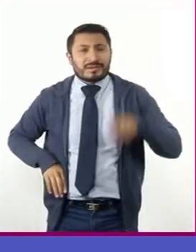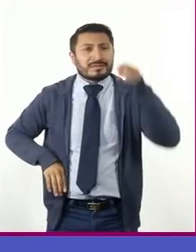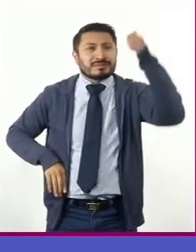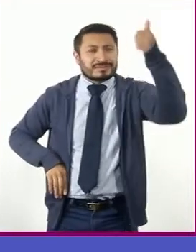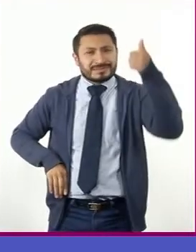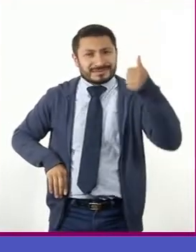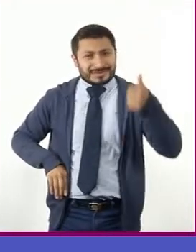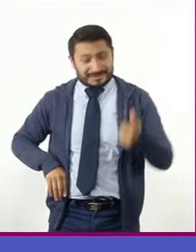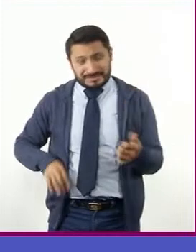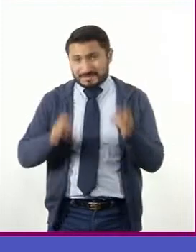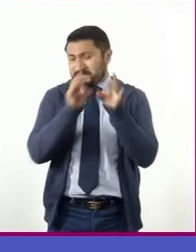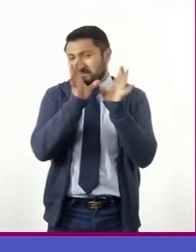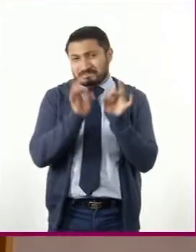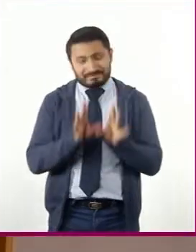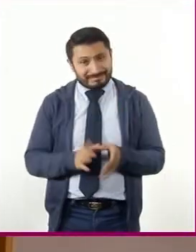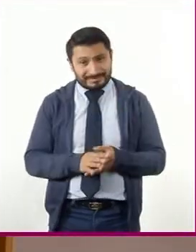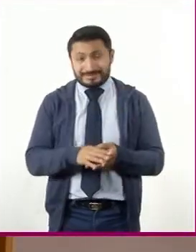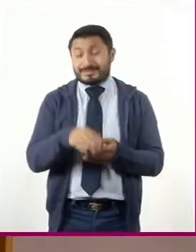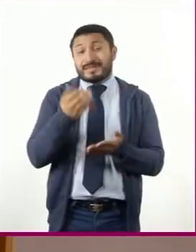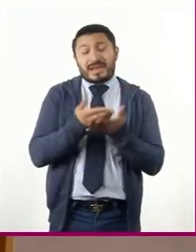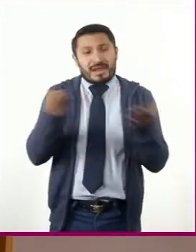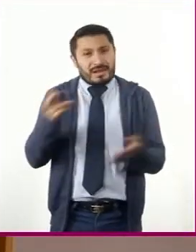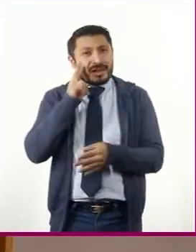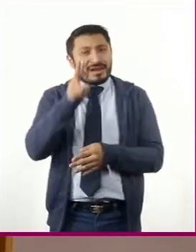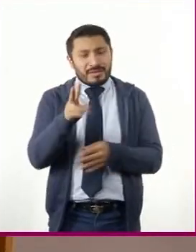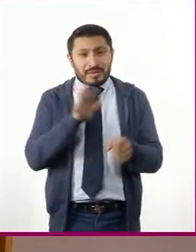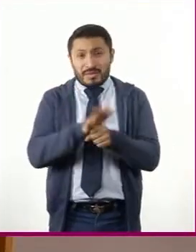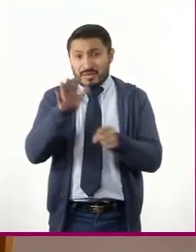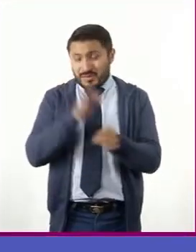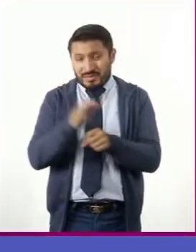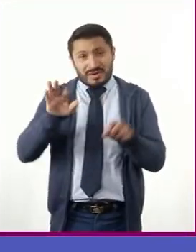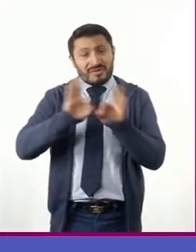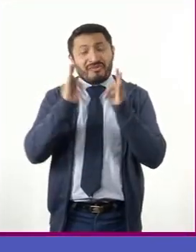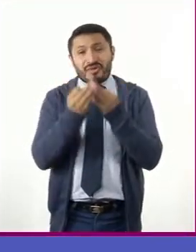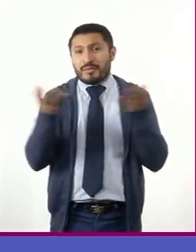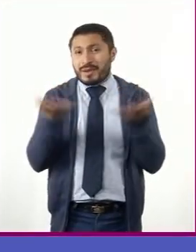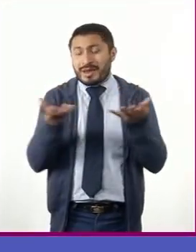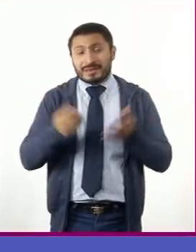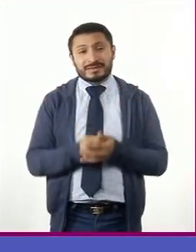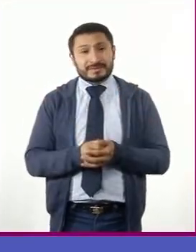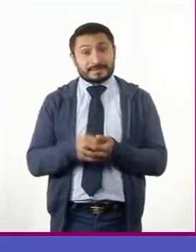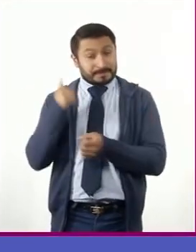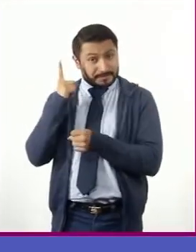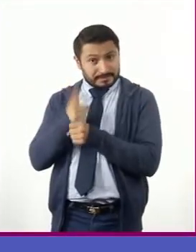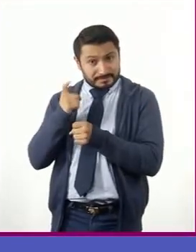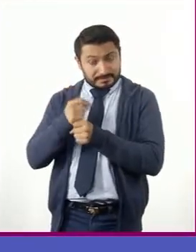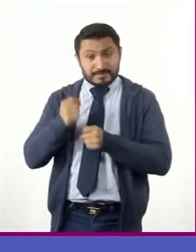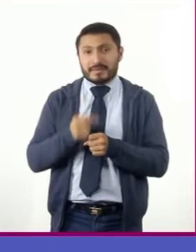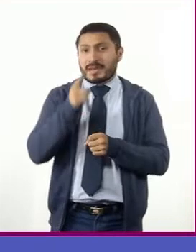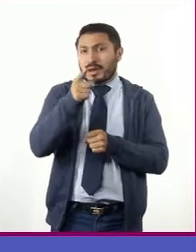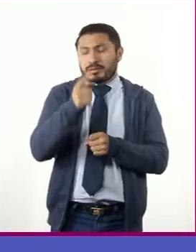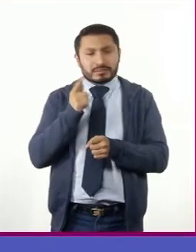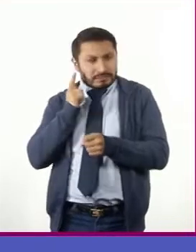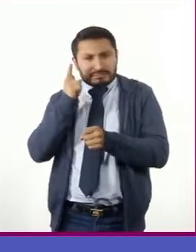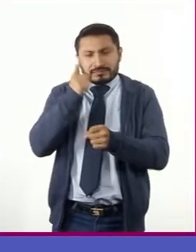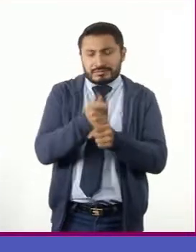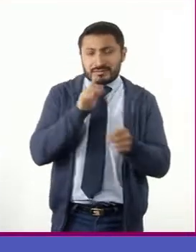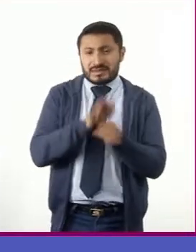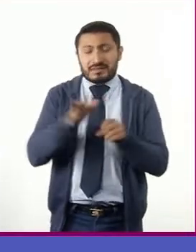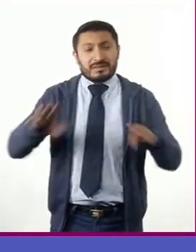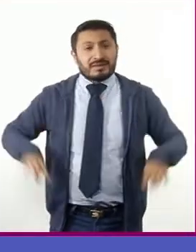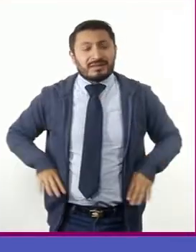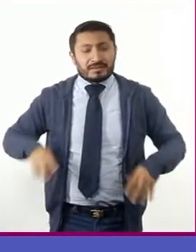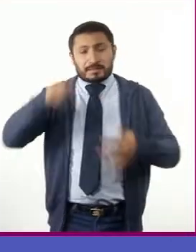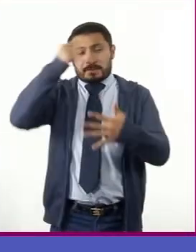objeto o evento. Ahora veamos los pasos para su elaboración. Primero, debemos identificar los elementos que se